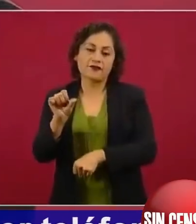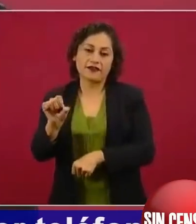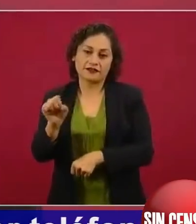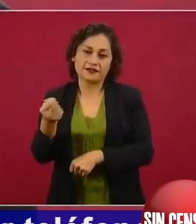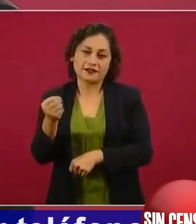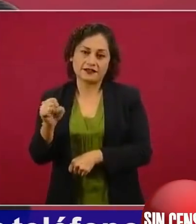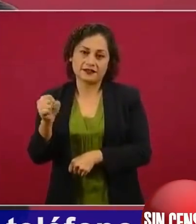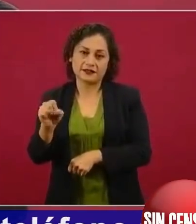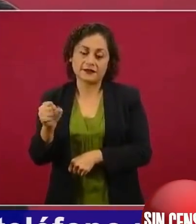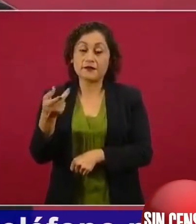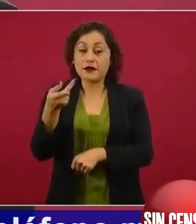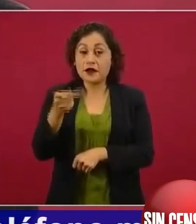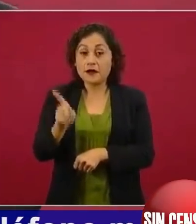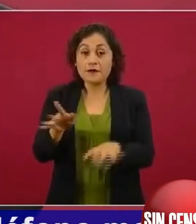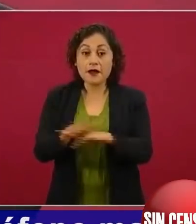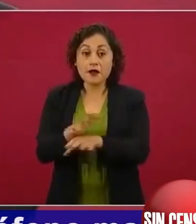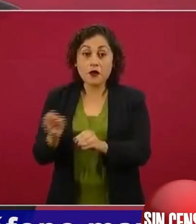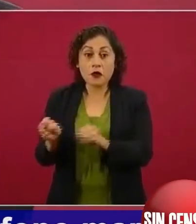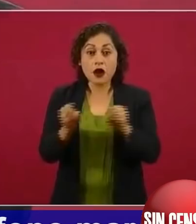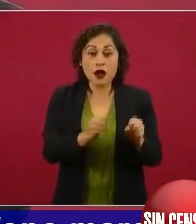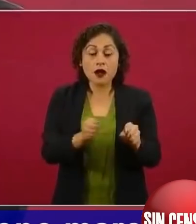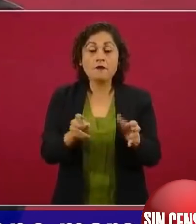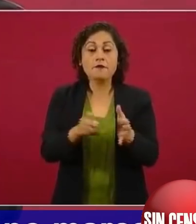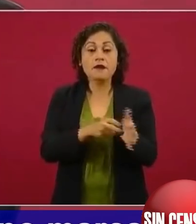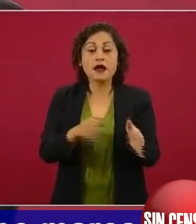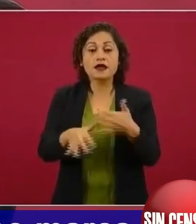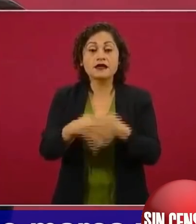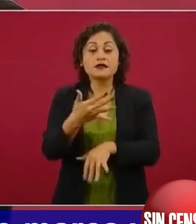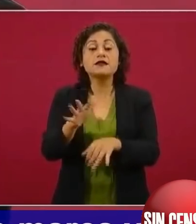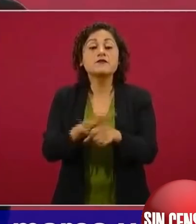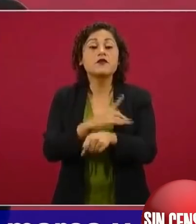el cumpleaños de Porfirio.